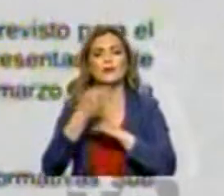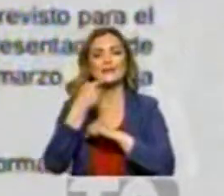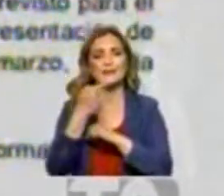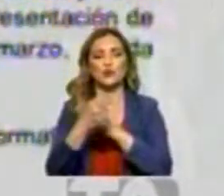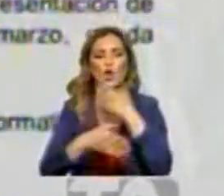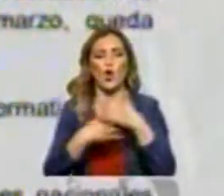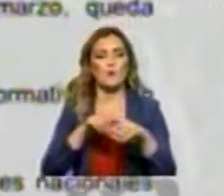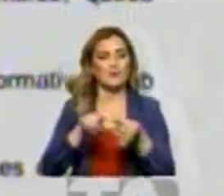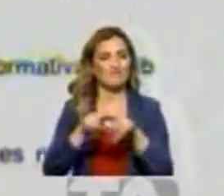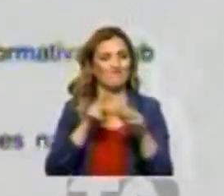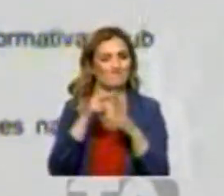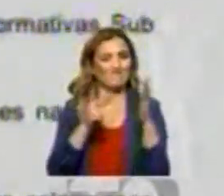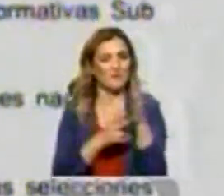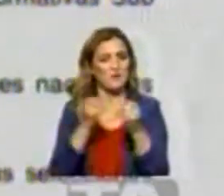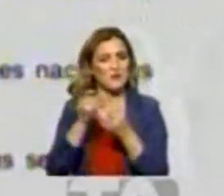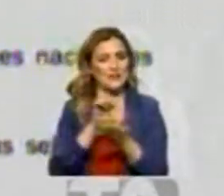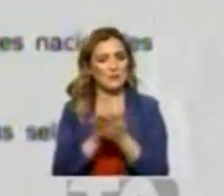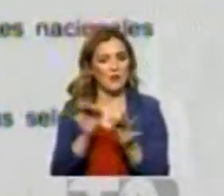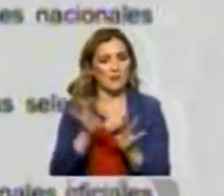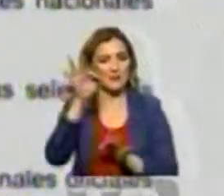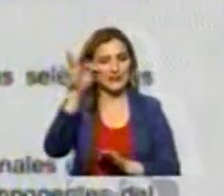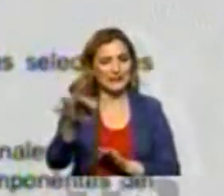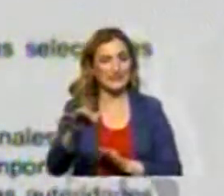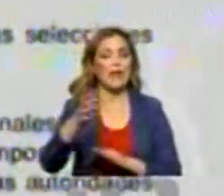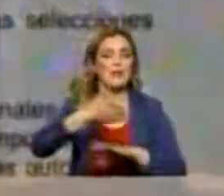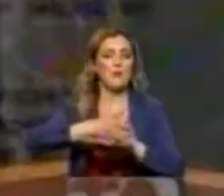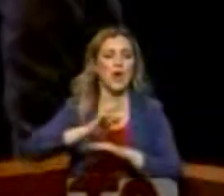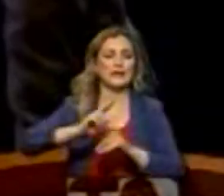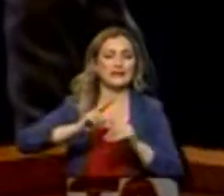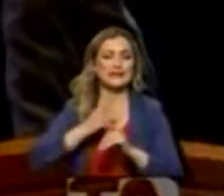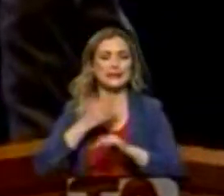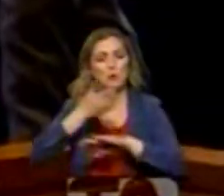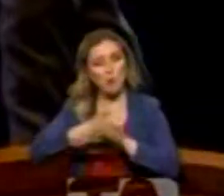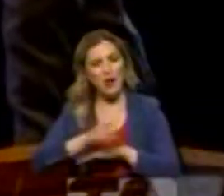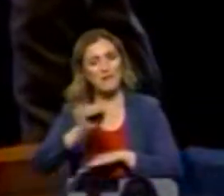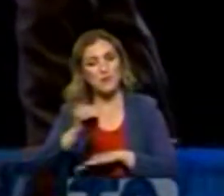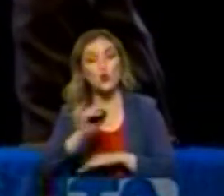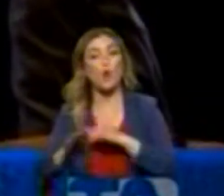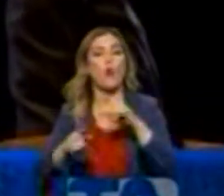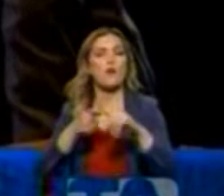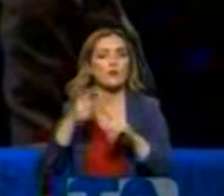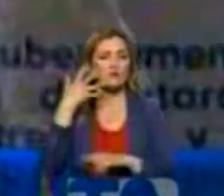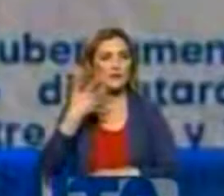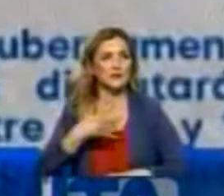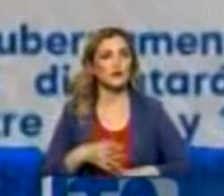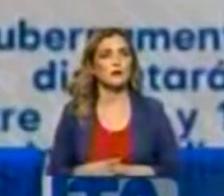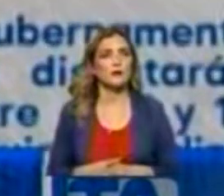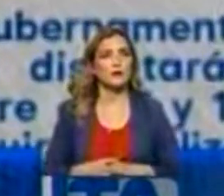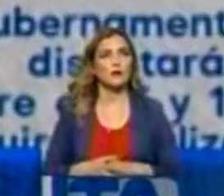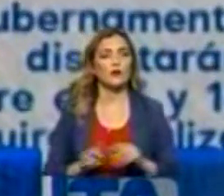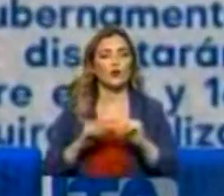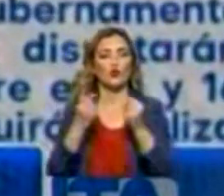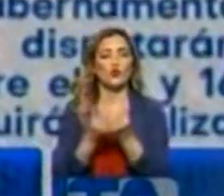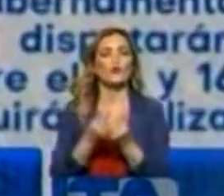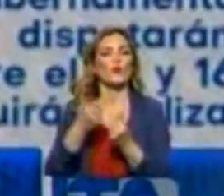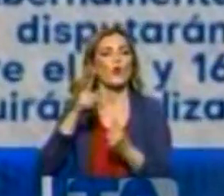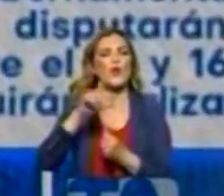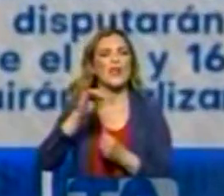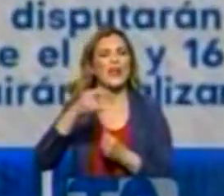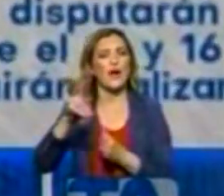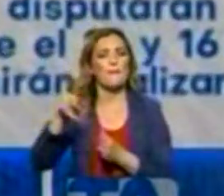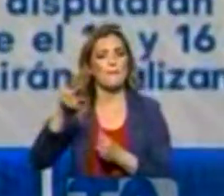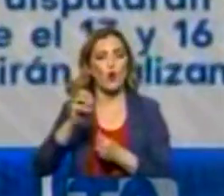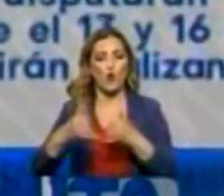competencias programadas para este fin de semana hasta segunda orden. La Liga Pro comunicó que los partidos del Campeonato Nacional se jugarán sin